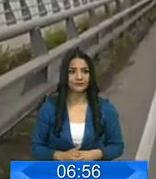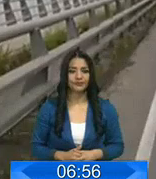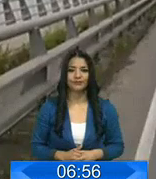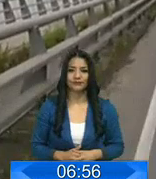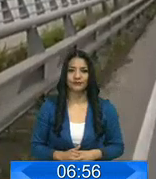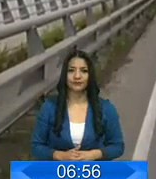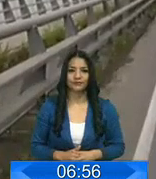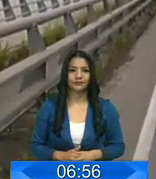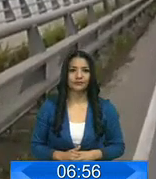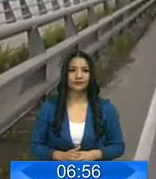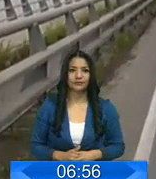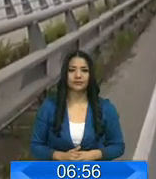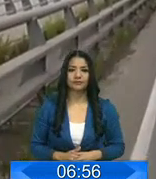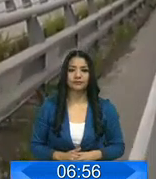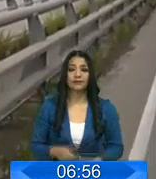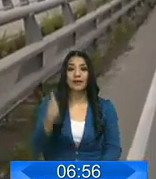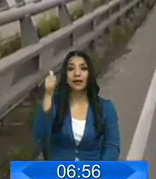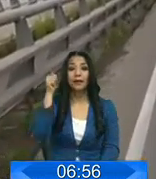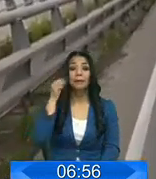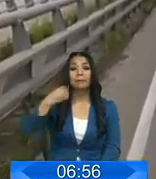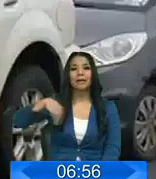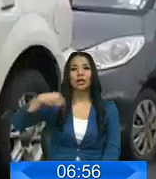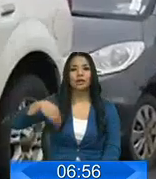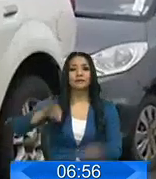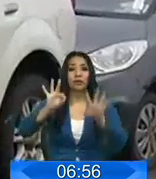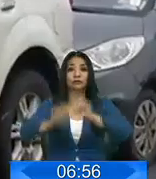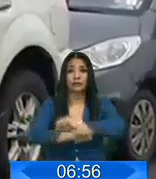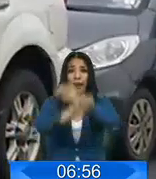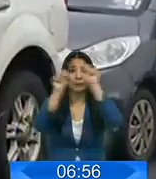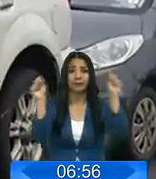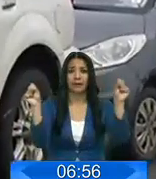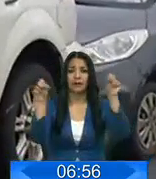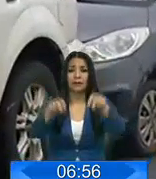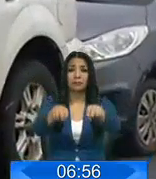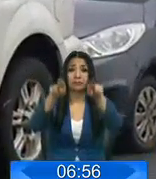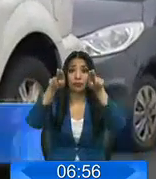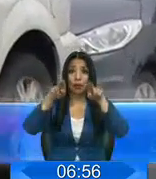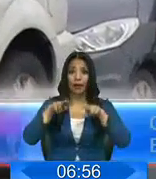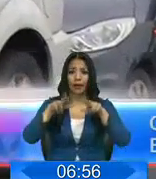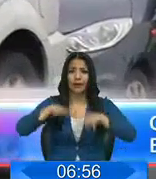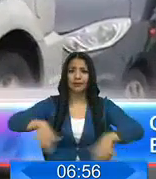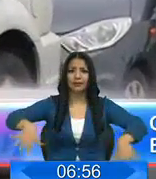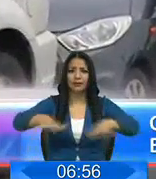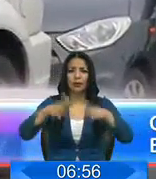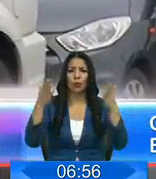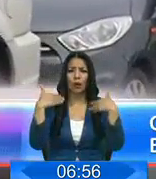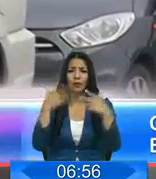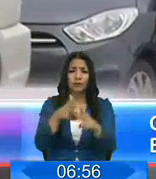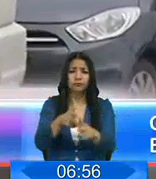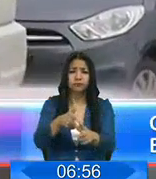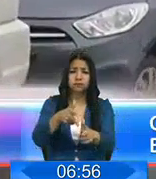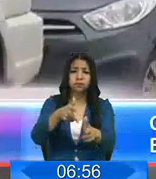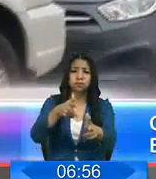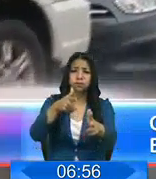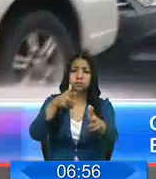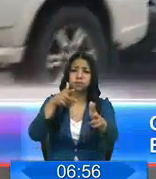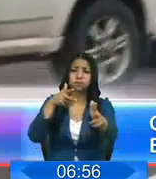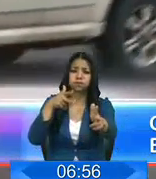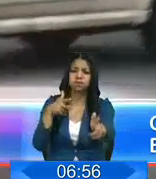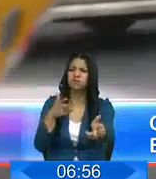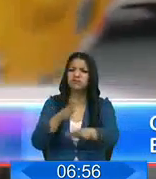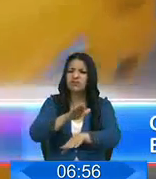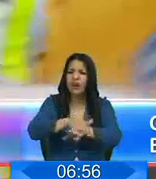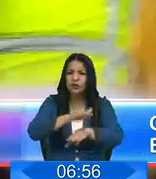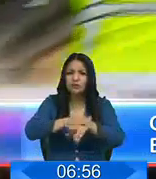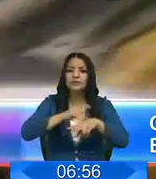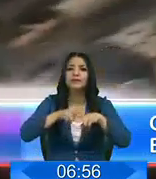Eran las 8 de la mañana de este miércoles cuando el caos en el puente de la Unidad Nacional era insoportable. Se trataba de un taxi